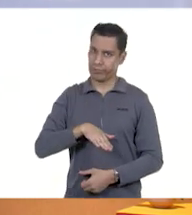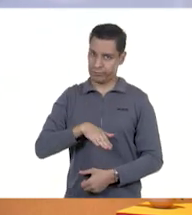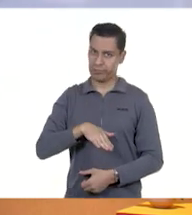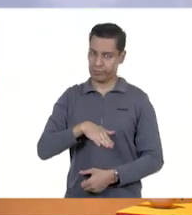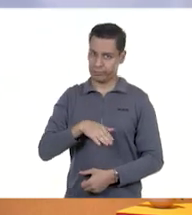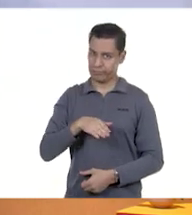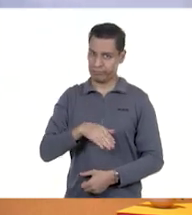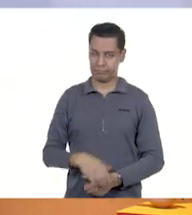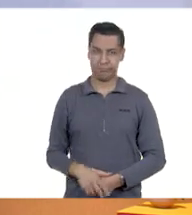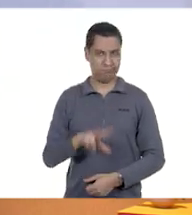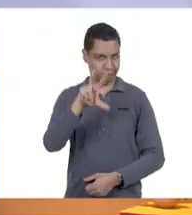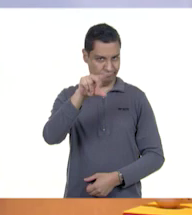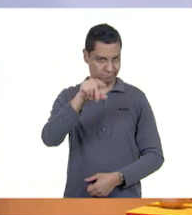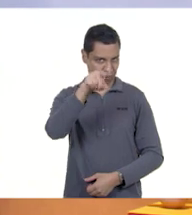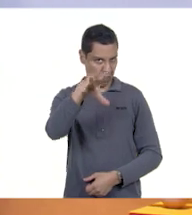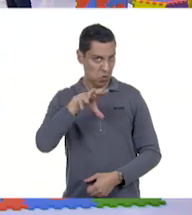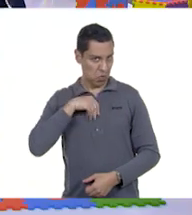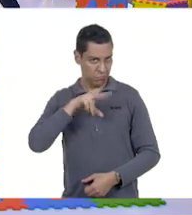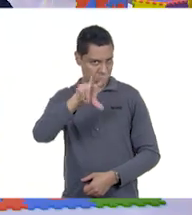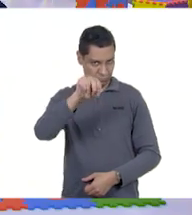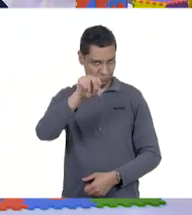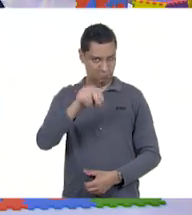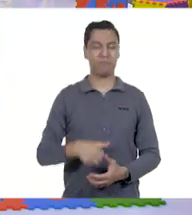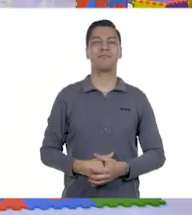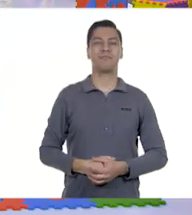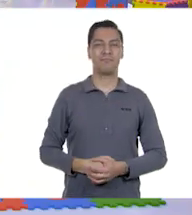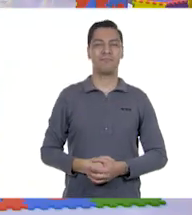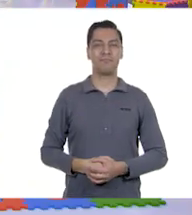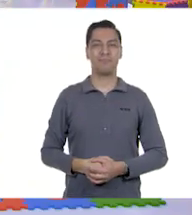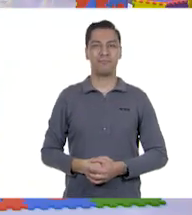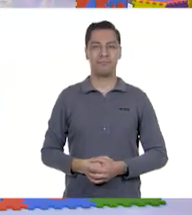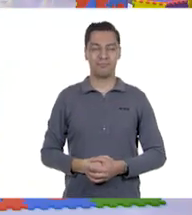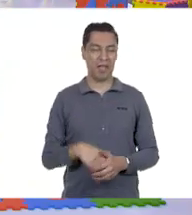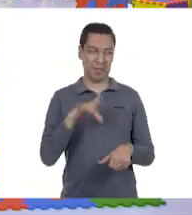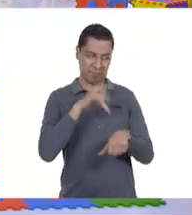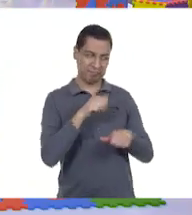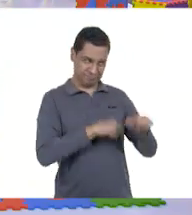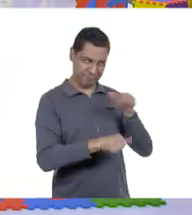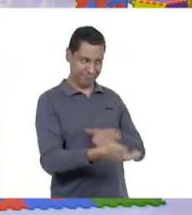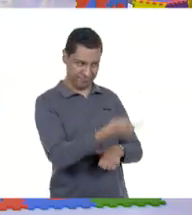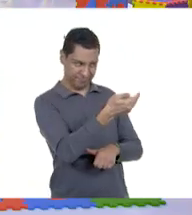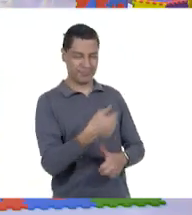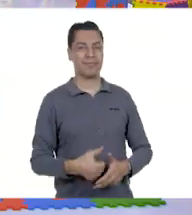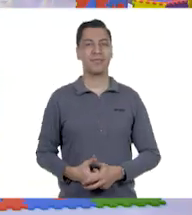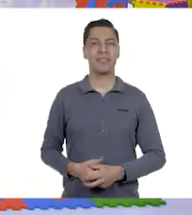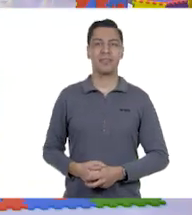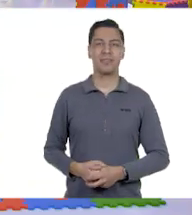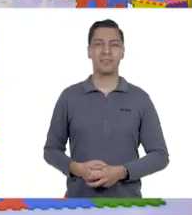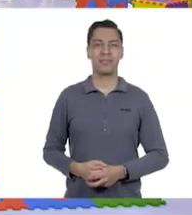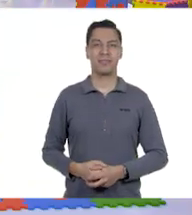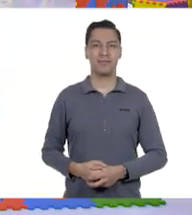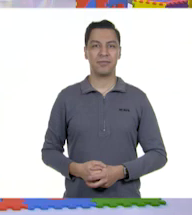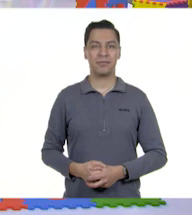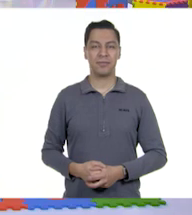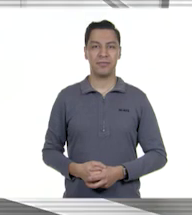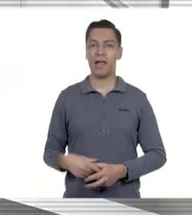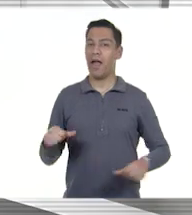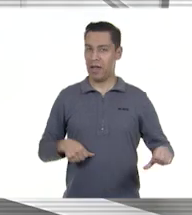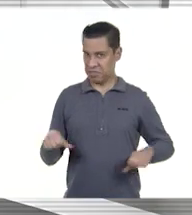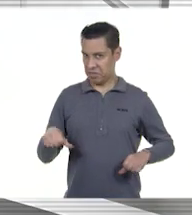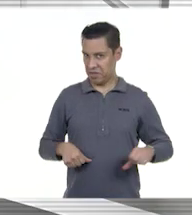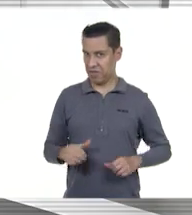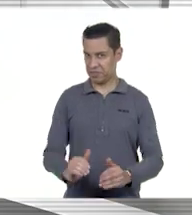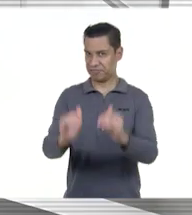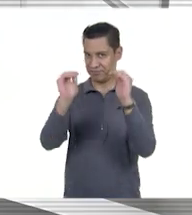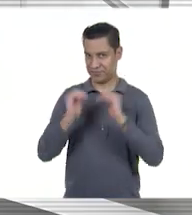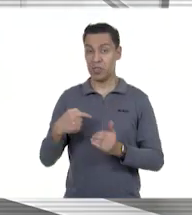hecho. Muy bien. Muy bien, Eric. Es tu turno, Lenny. Todavía tenemos 2 actividades por hacer. Voy a